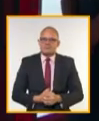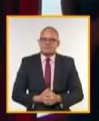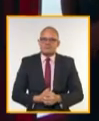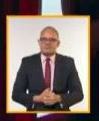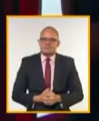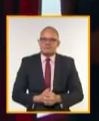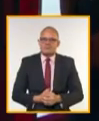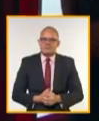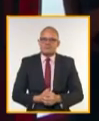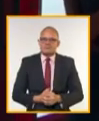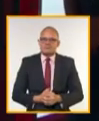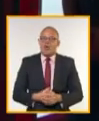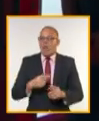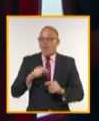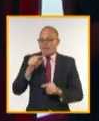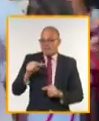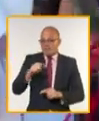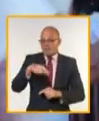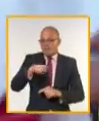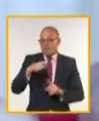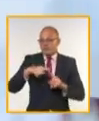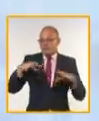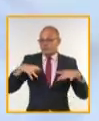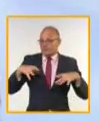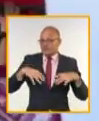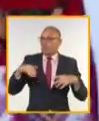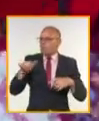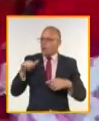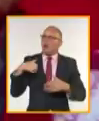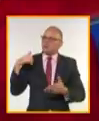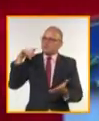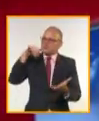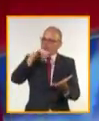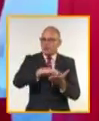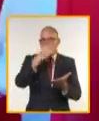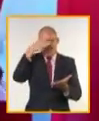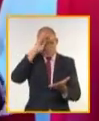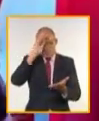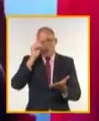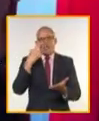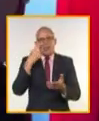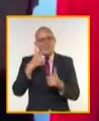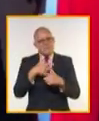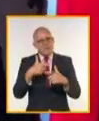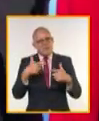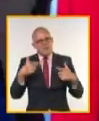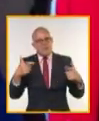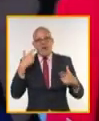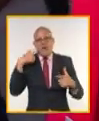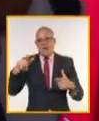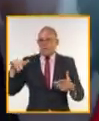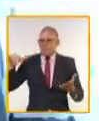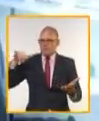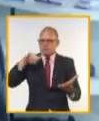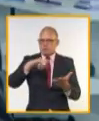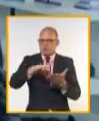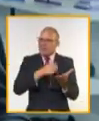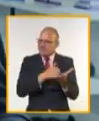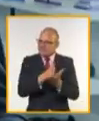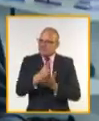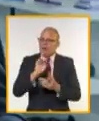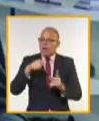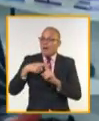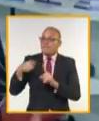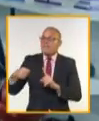El turismo también vive un repunte. Los visitantes chinos aumentan con vuelos directos Pekín-La Habana y la exención de visados.